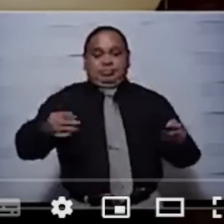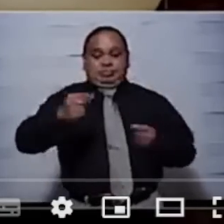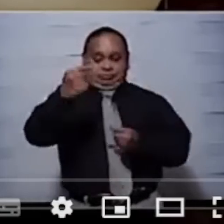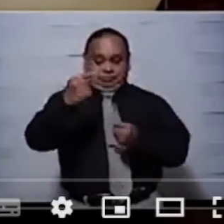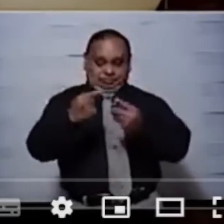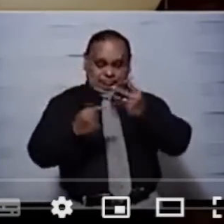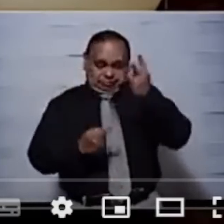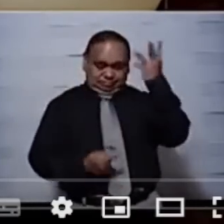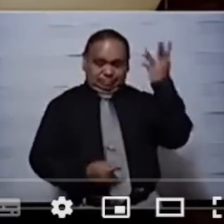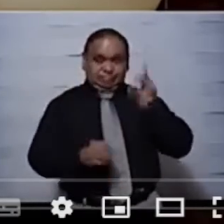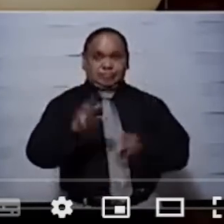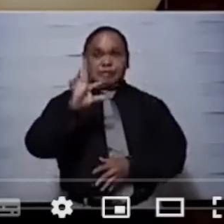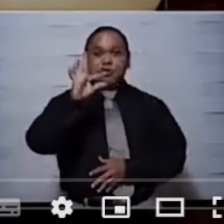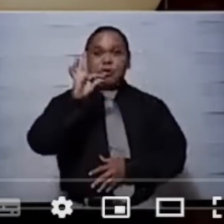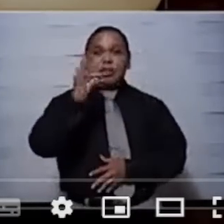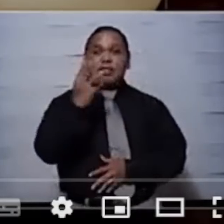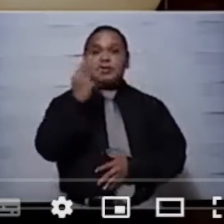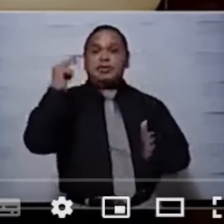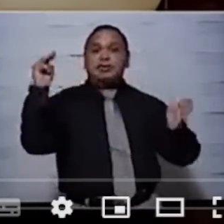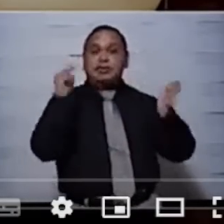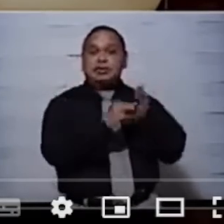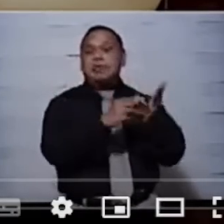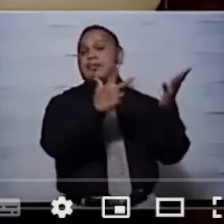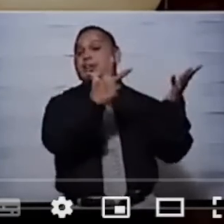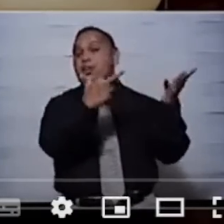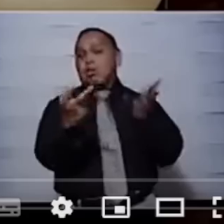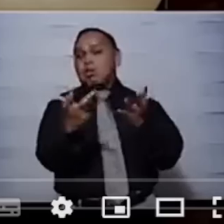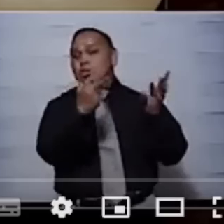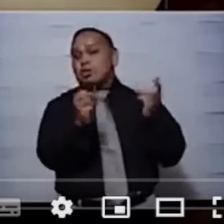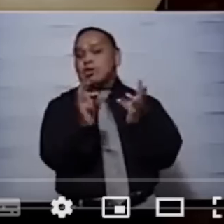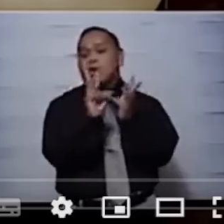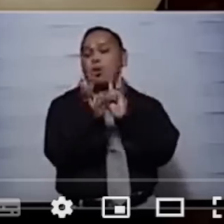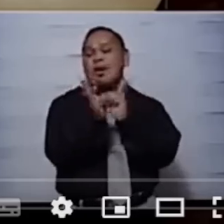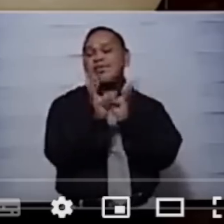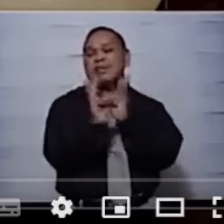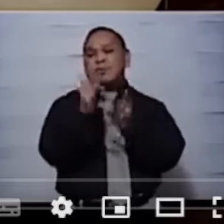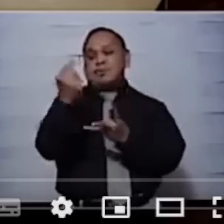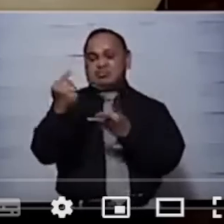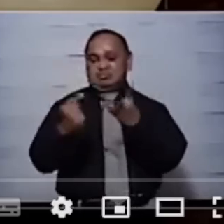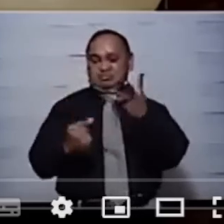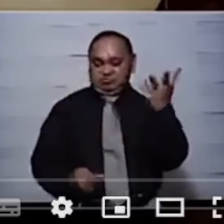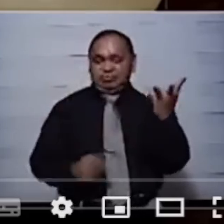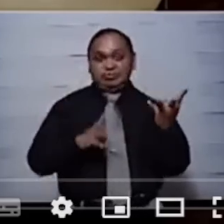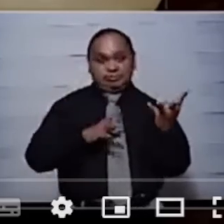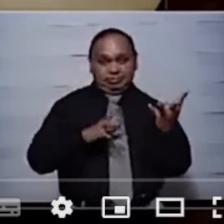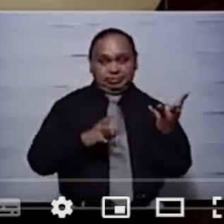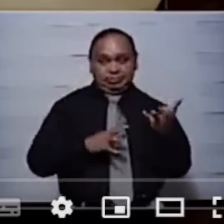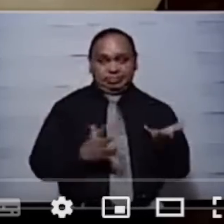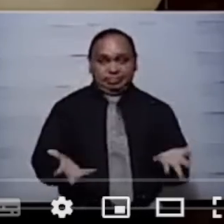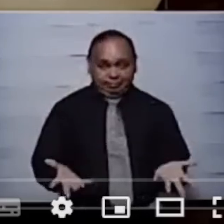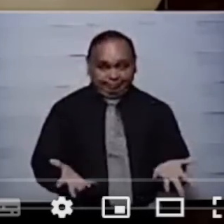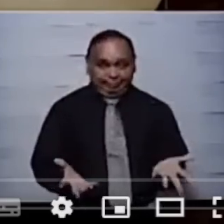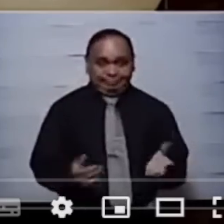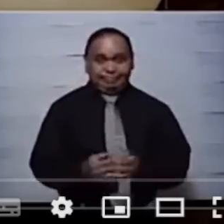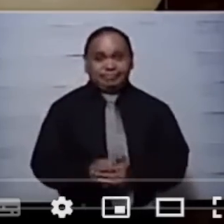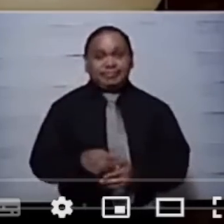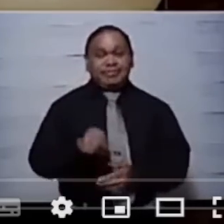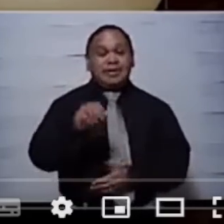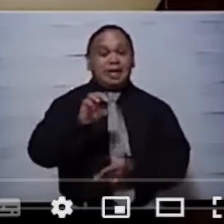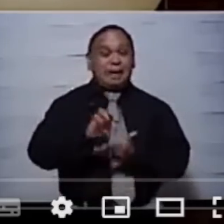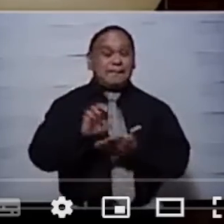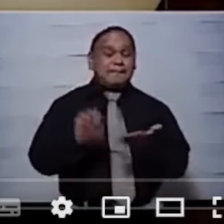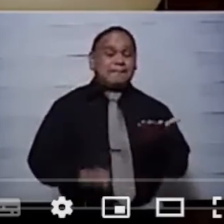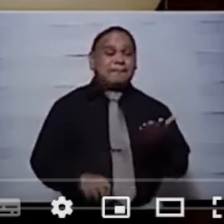esas 43.800 mensajes? Que a lo mejor va a ser difícil